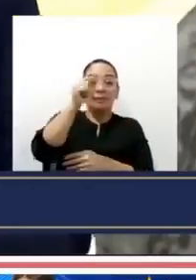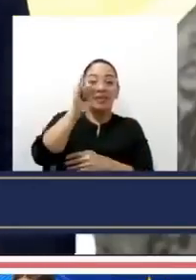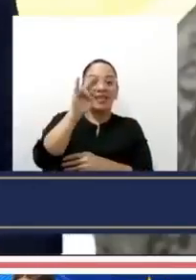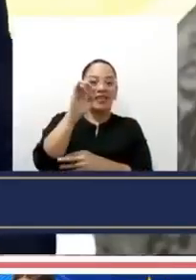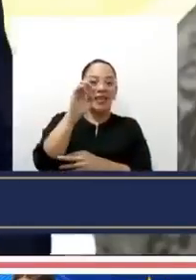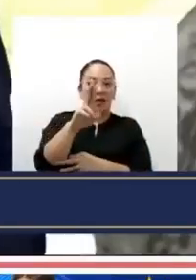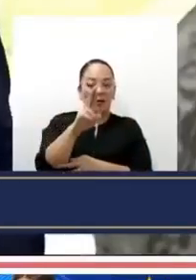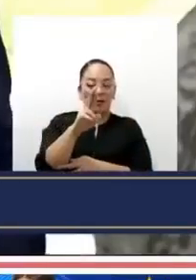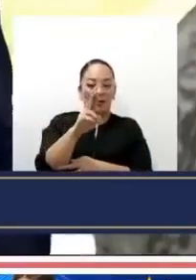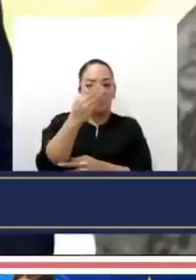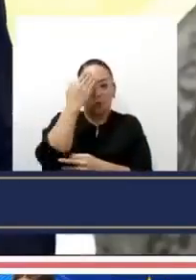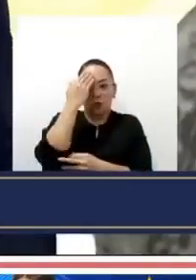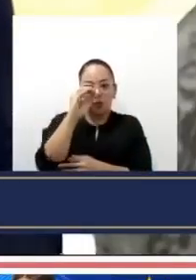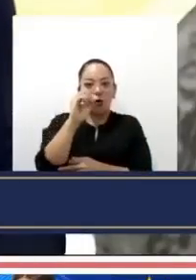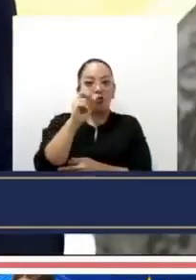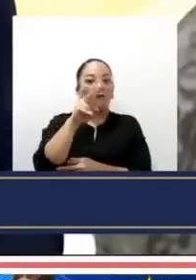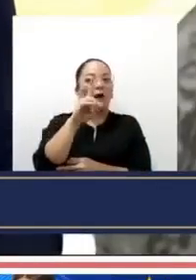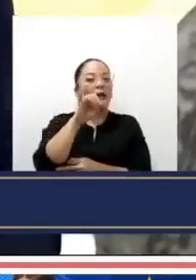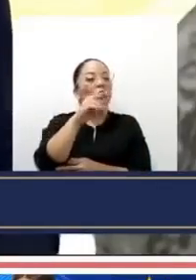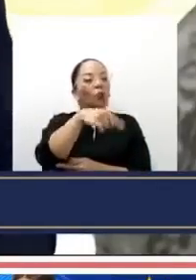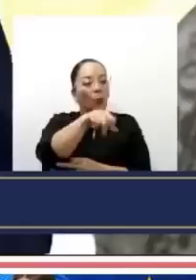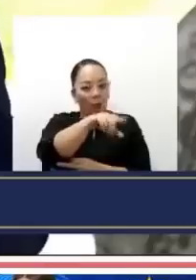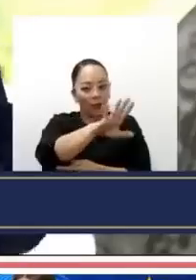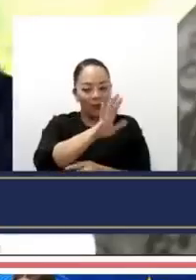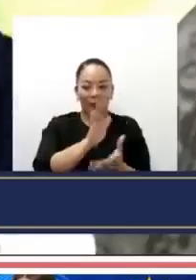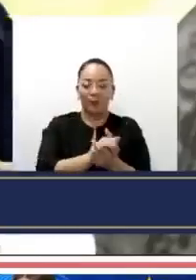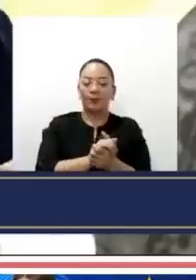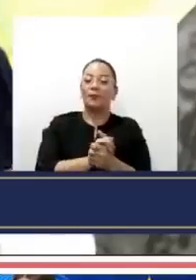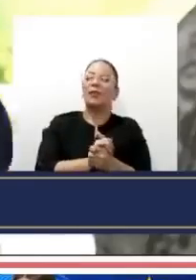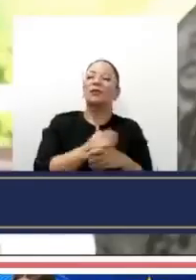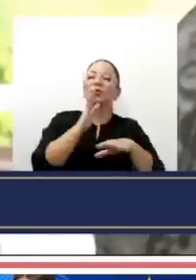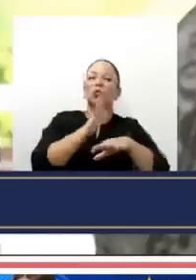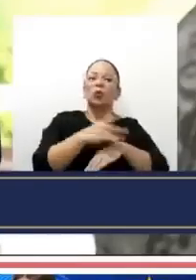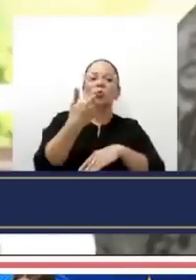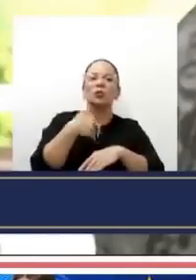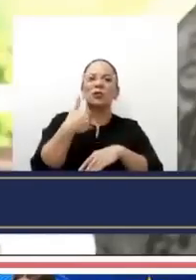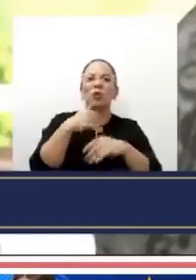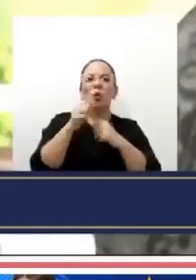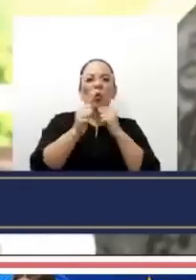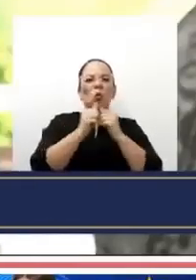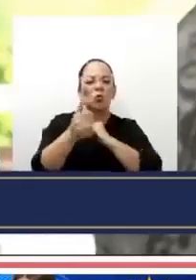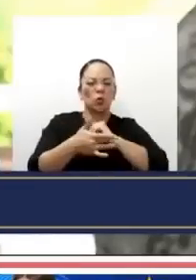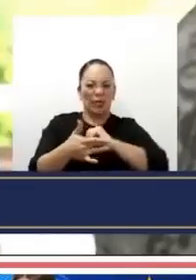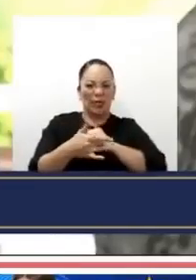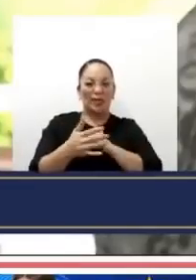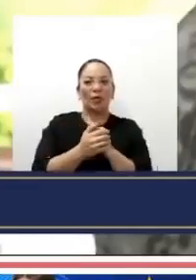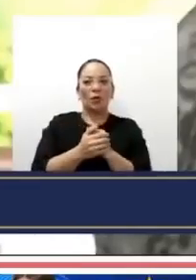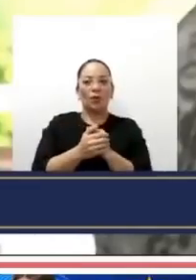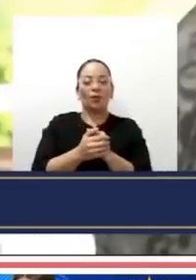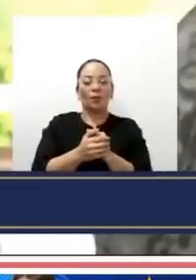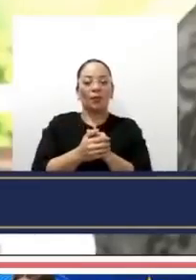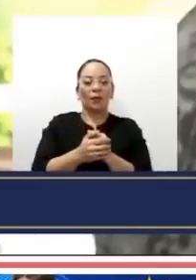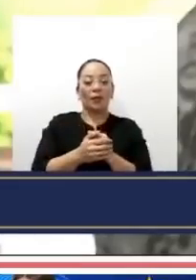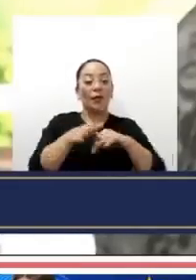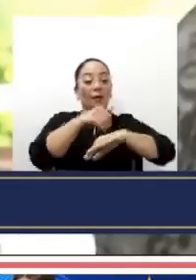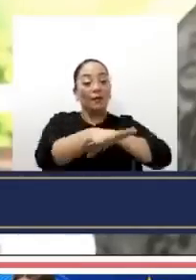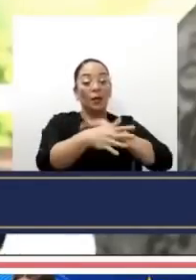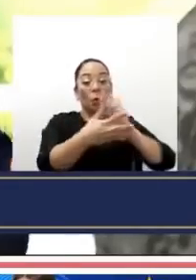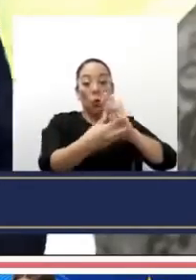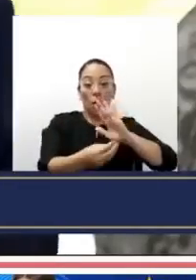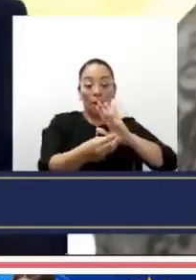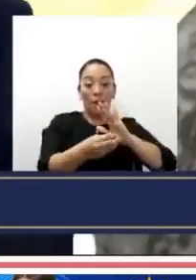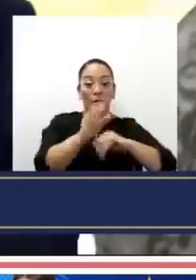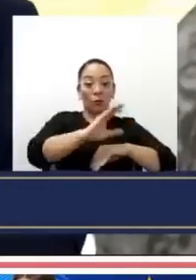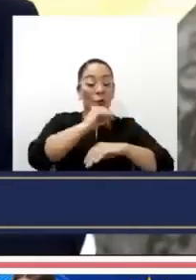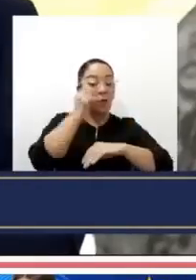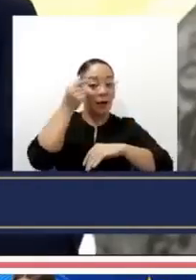No sé si don Osvaldo estará por ahí. De un señor, hay un concurso técnico, y como le mandaron copia al Consejo de Gobierno,